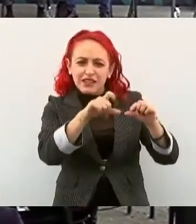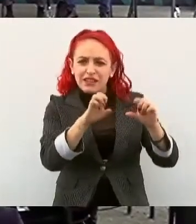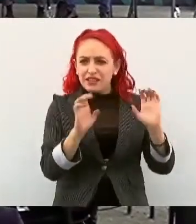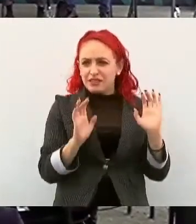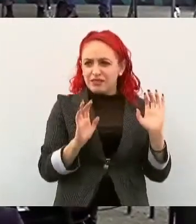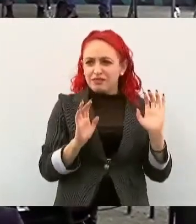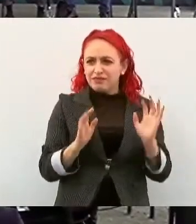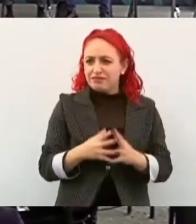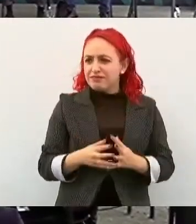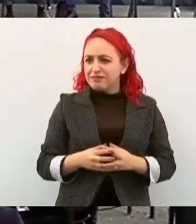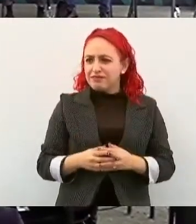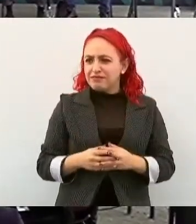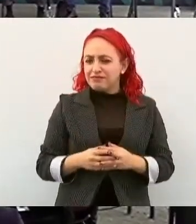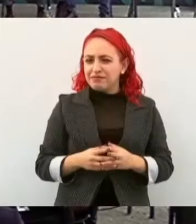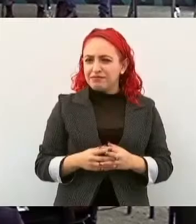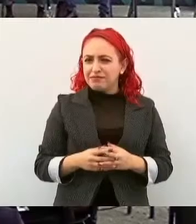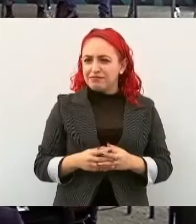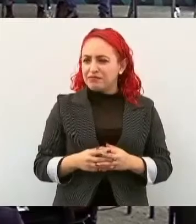no sensible,